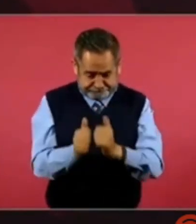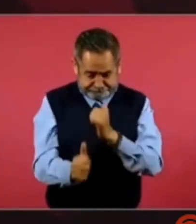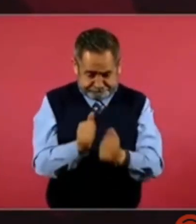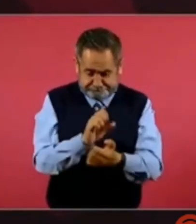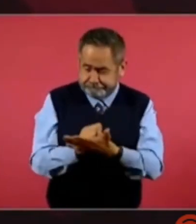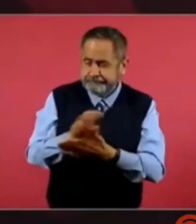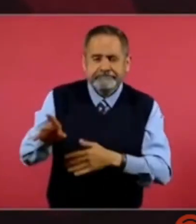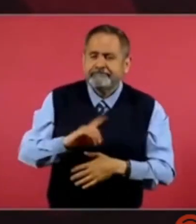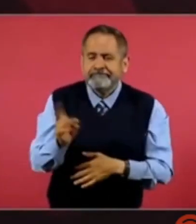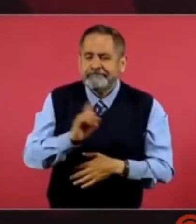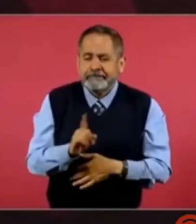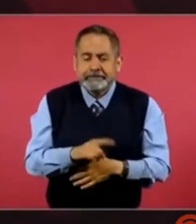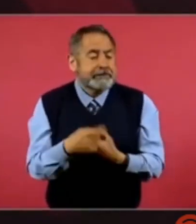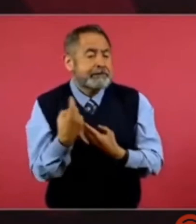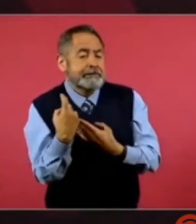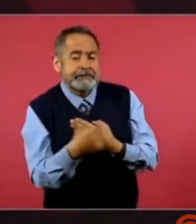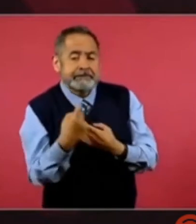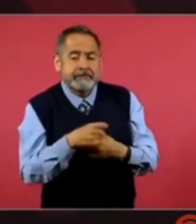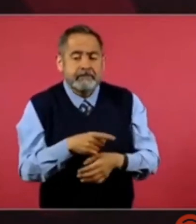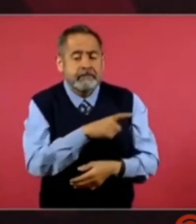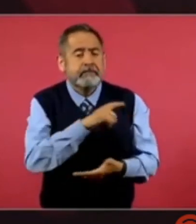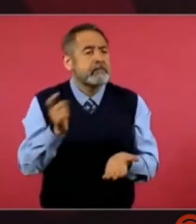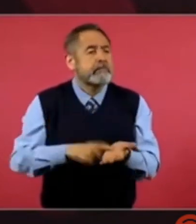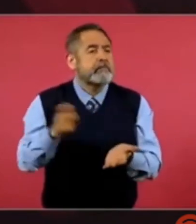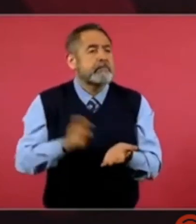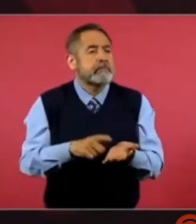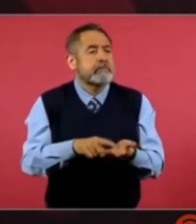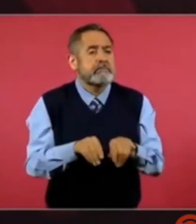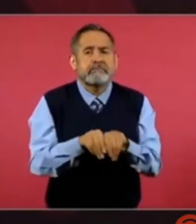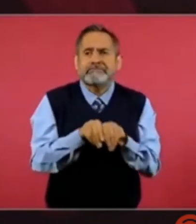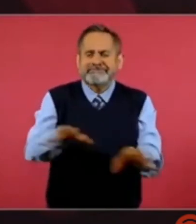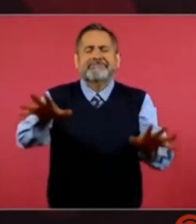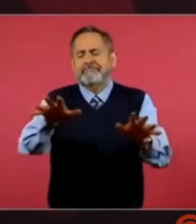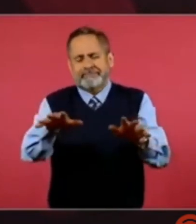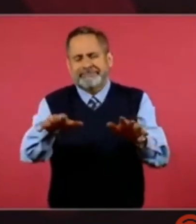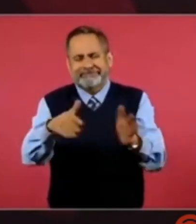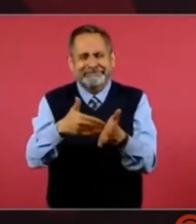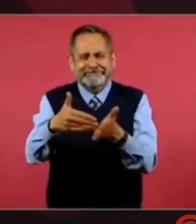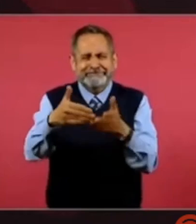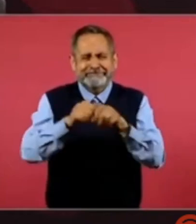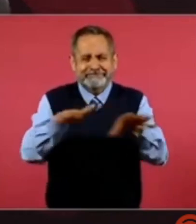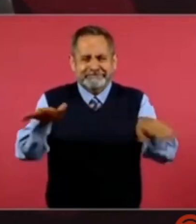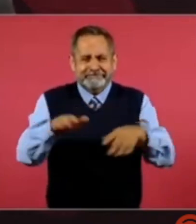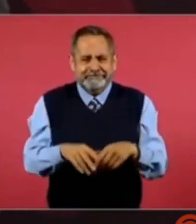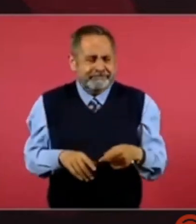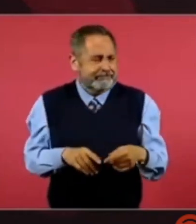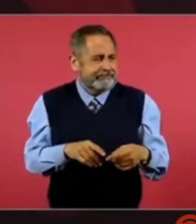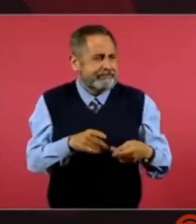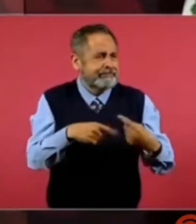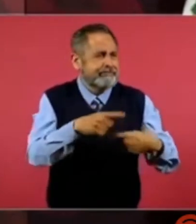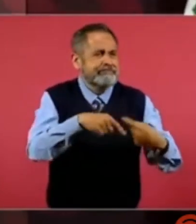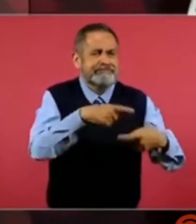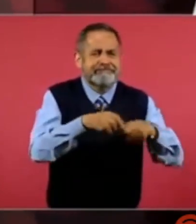es oprimir un botón y eso se reproduce